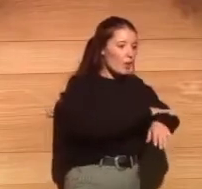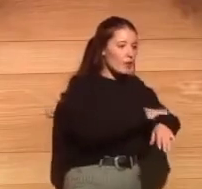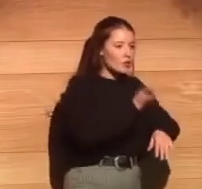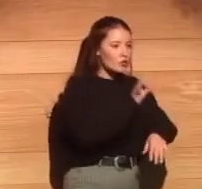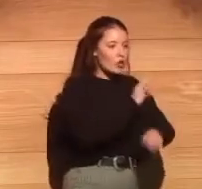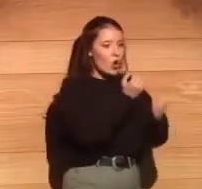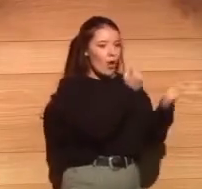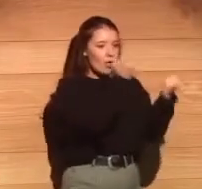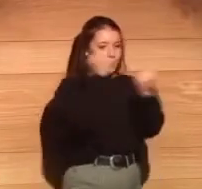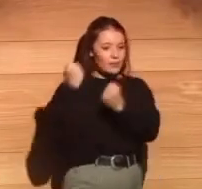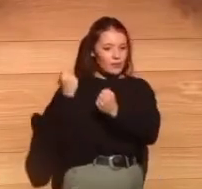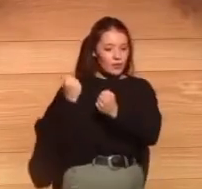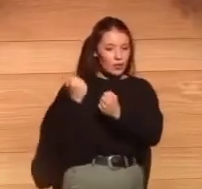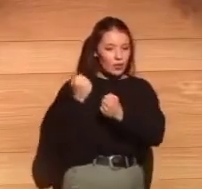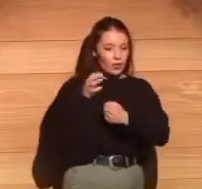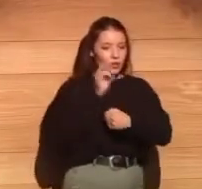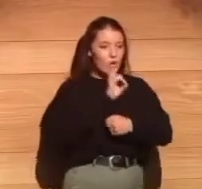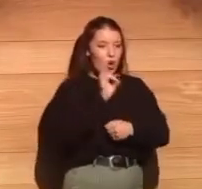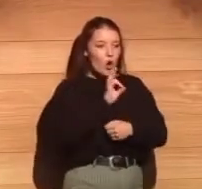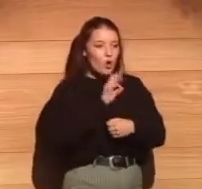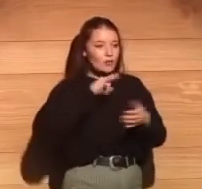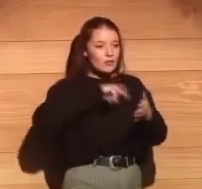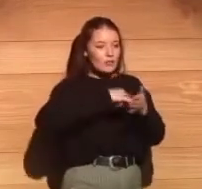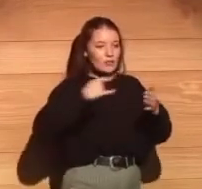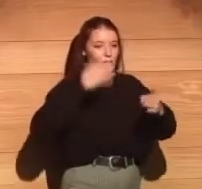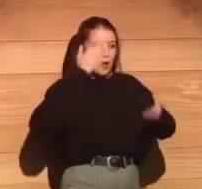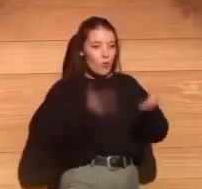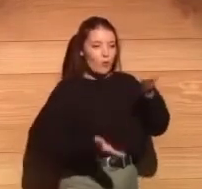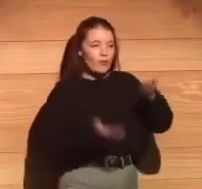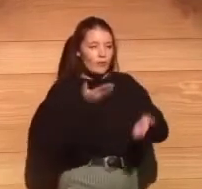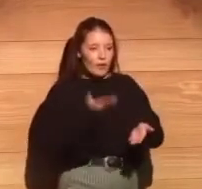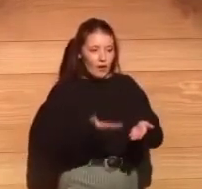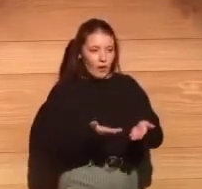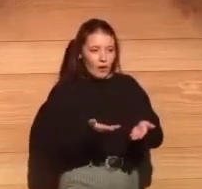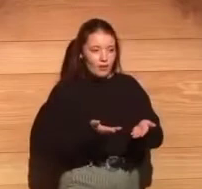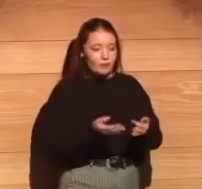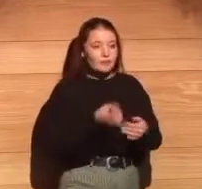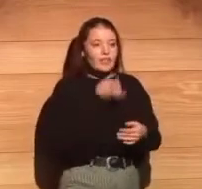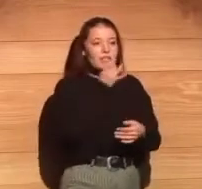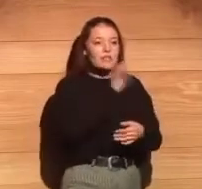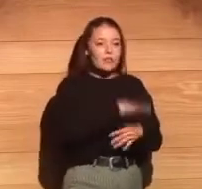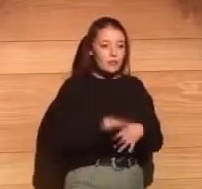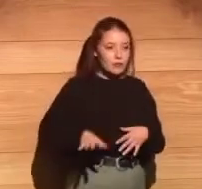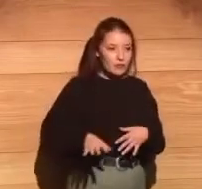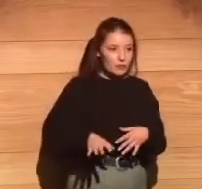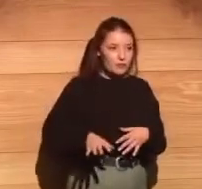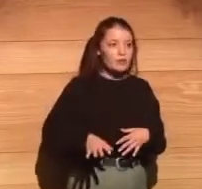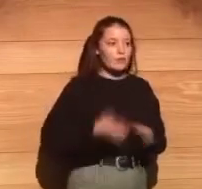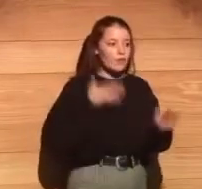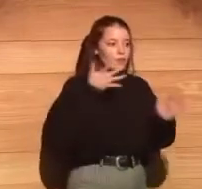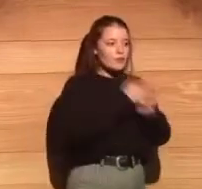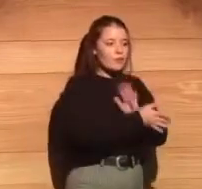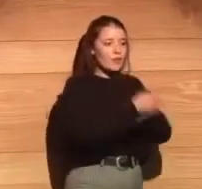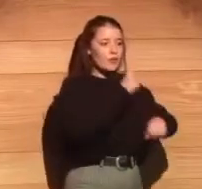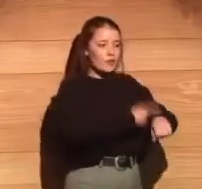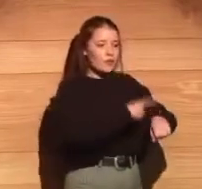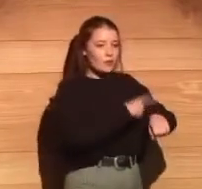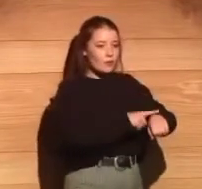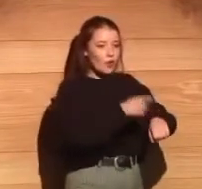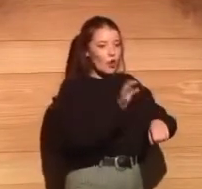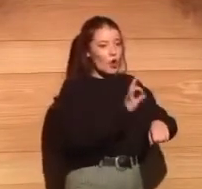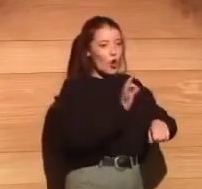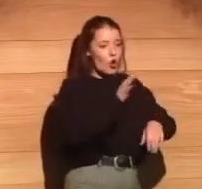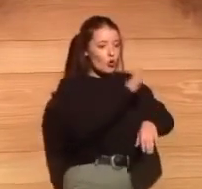o lo deberían decidir un sistema judicial, es decir, que estuviera en una norma legal, que tuviera permanencia en el tiempo, que no cada vez que cambie un